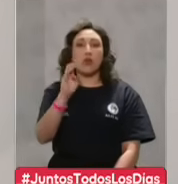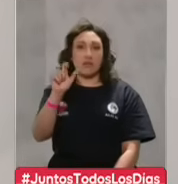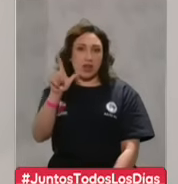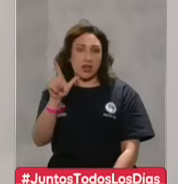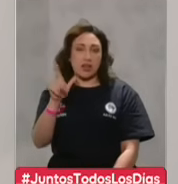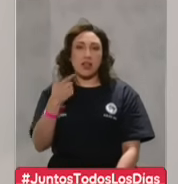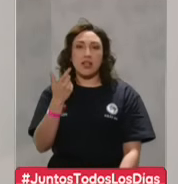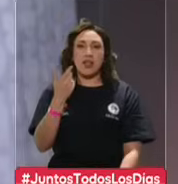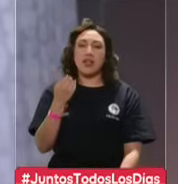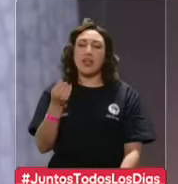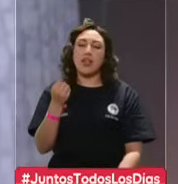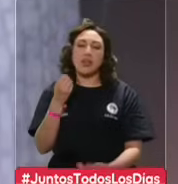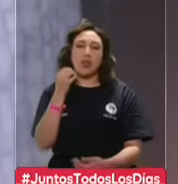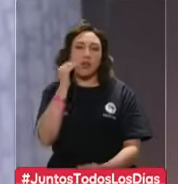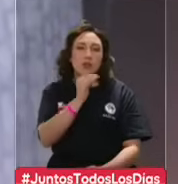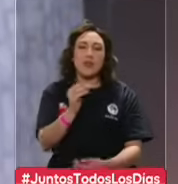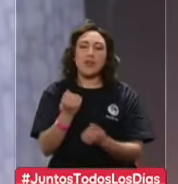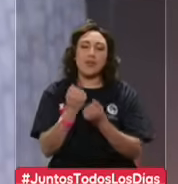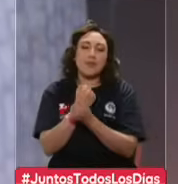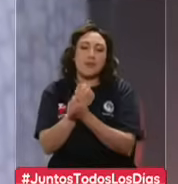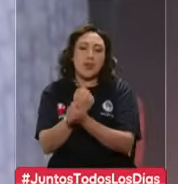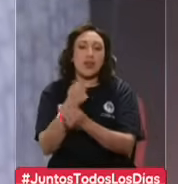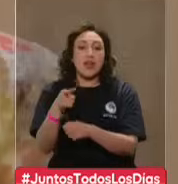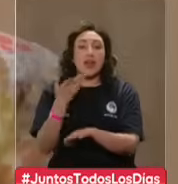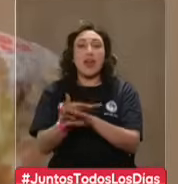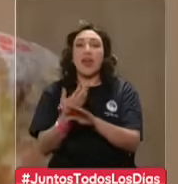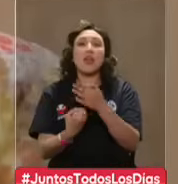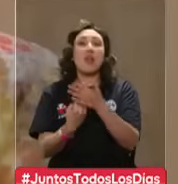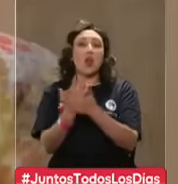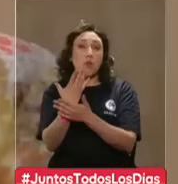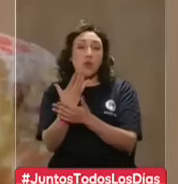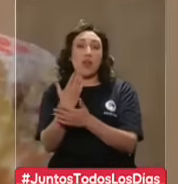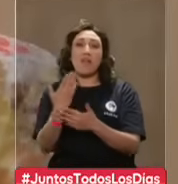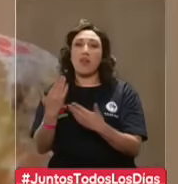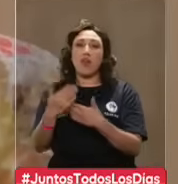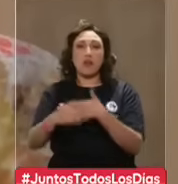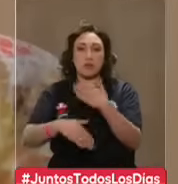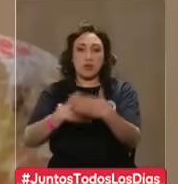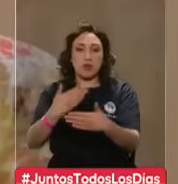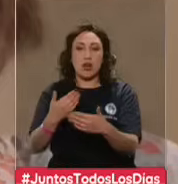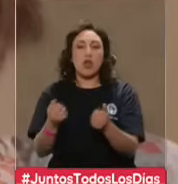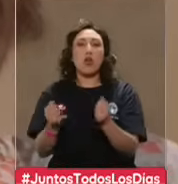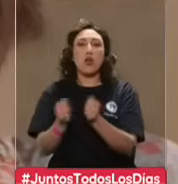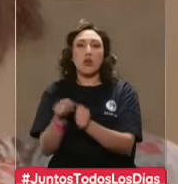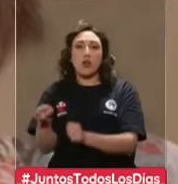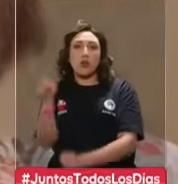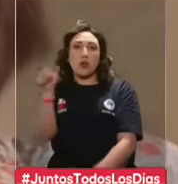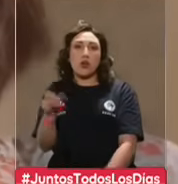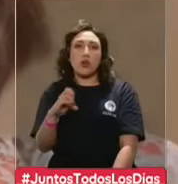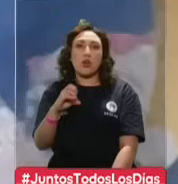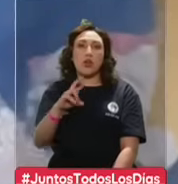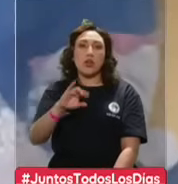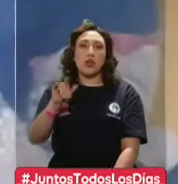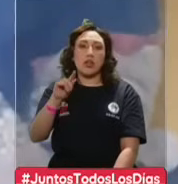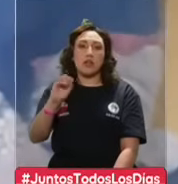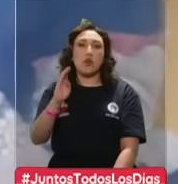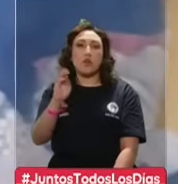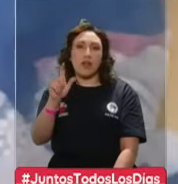mío. Y ahí empezamos otra etapa nuevamente con Cristóbal en Teletón.